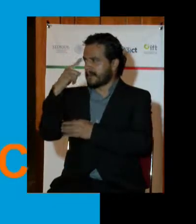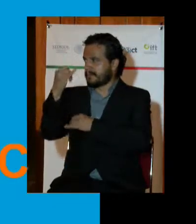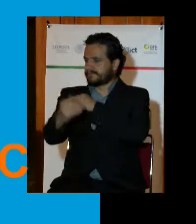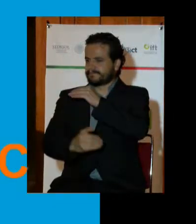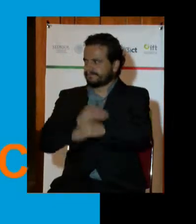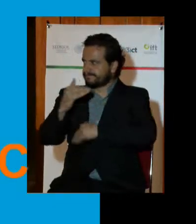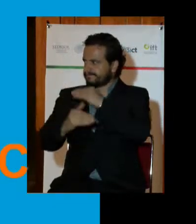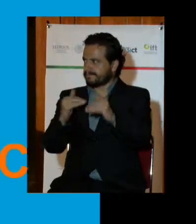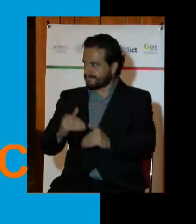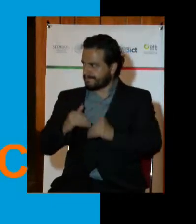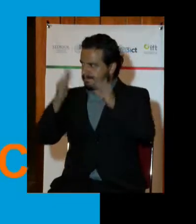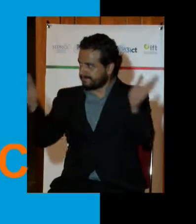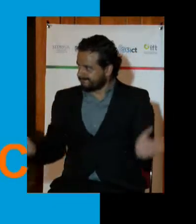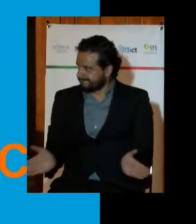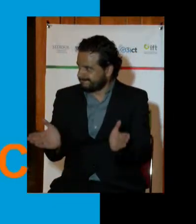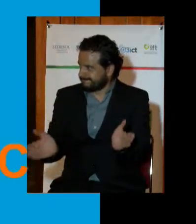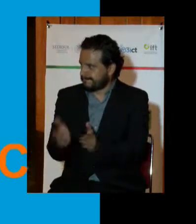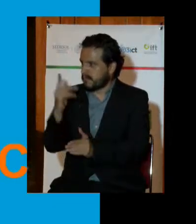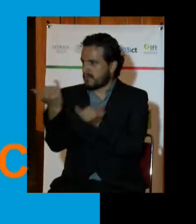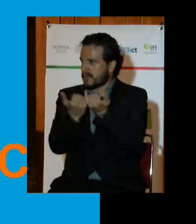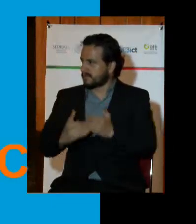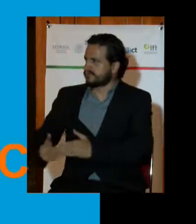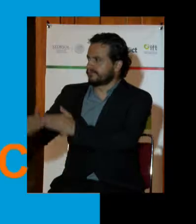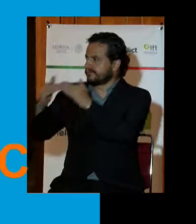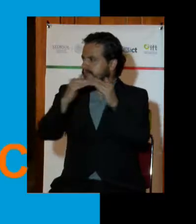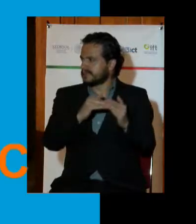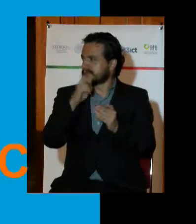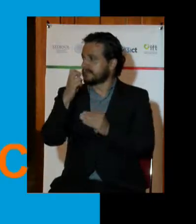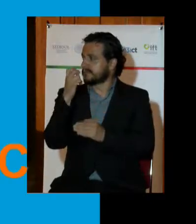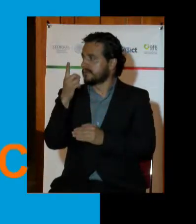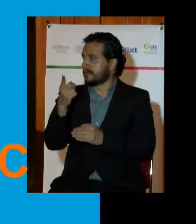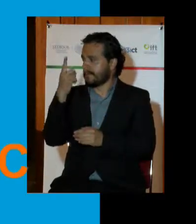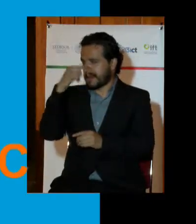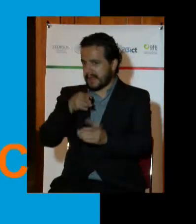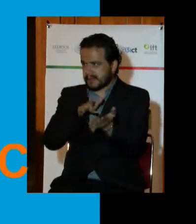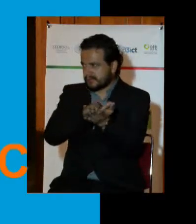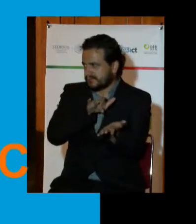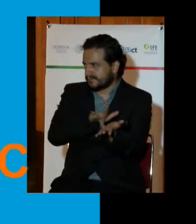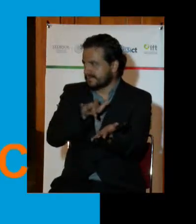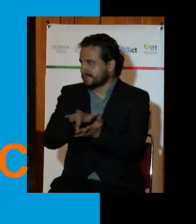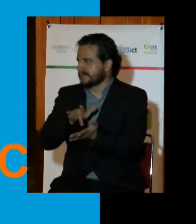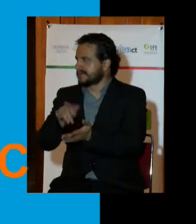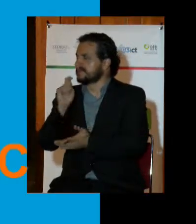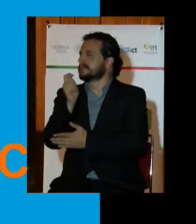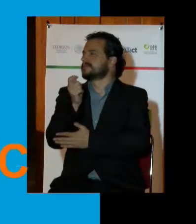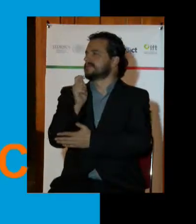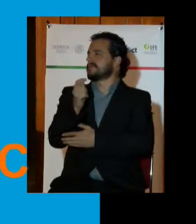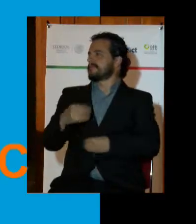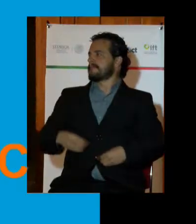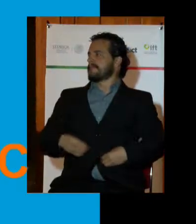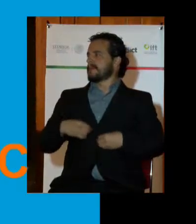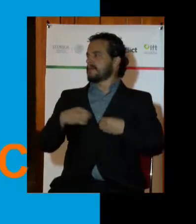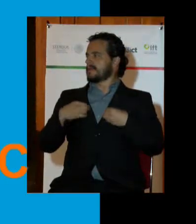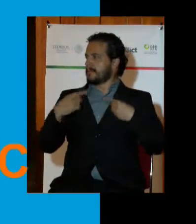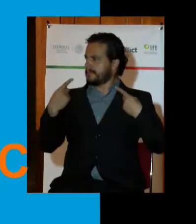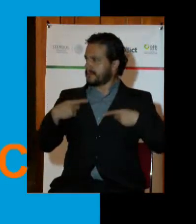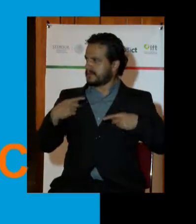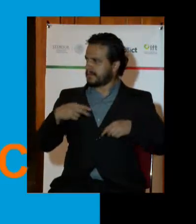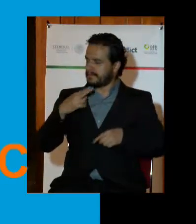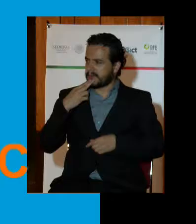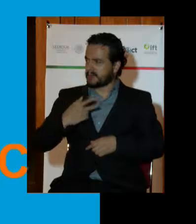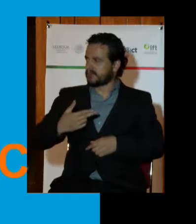muy importantes, que es promover la igualdad y tener un progreso en la vida de los humanos. Y esto quiere